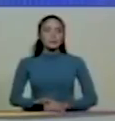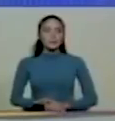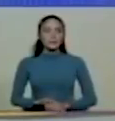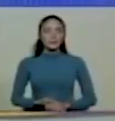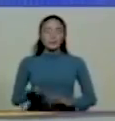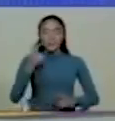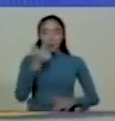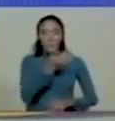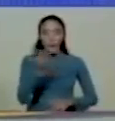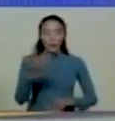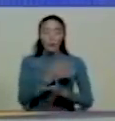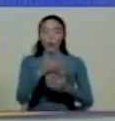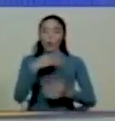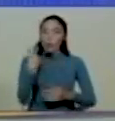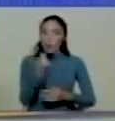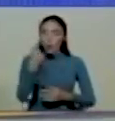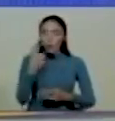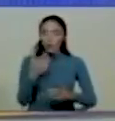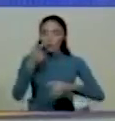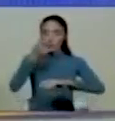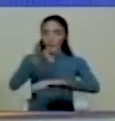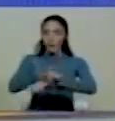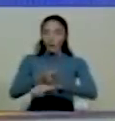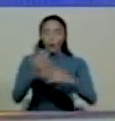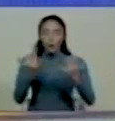esta generación nueva que se está levantando